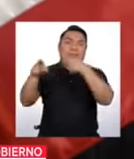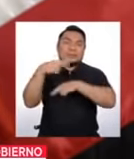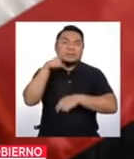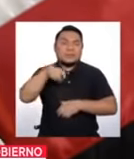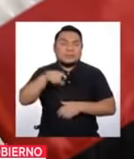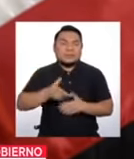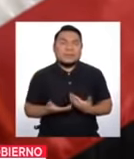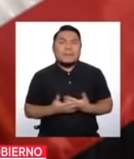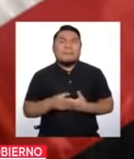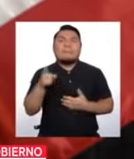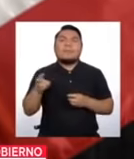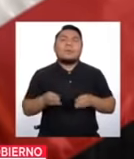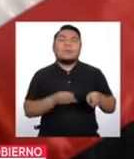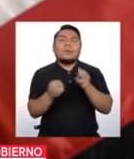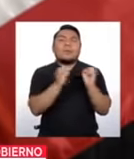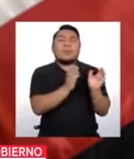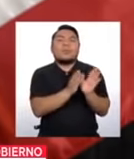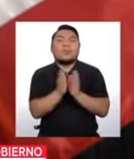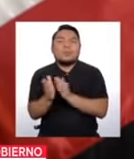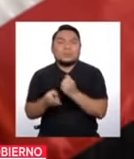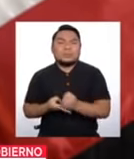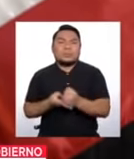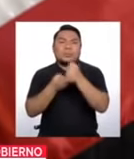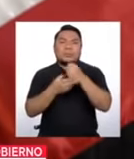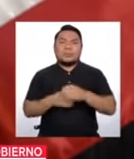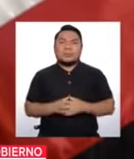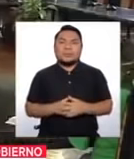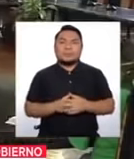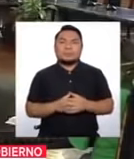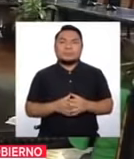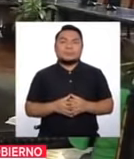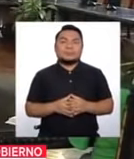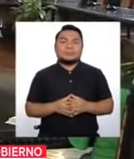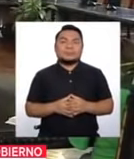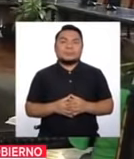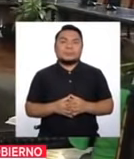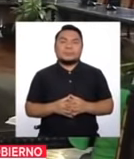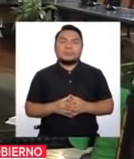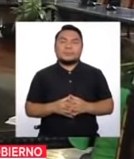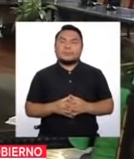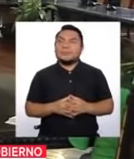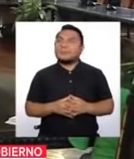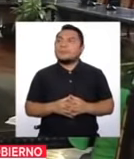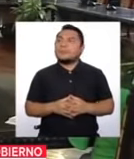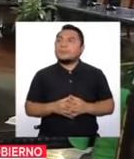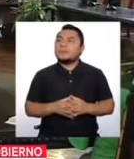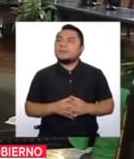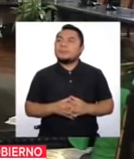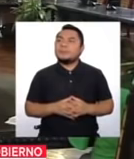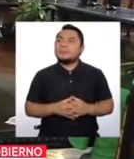quieren de una manera ordenada y segura. La tercera pregunta es de RN